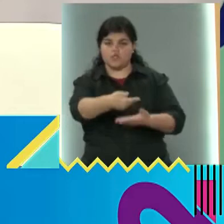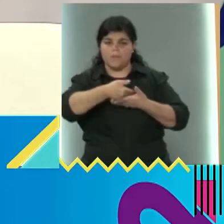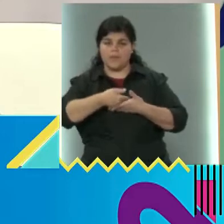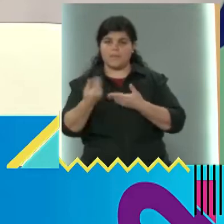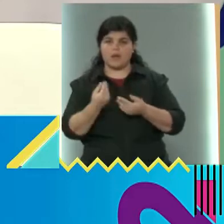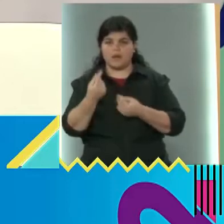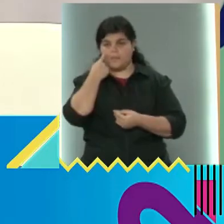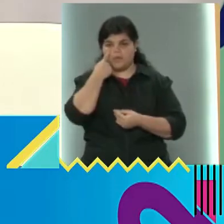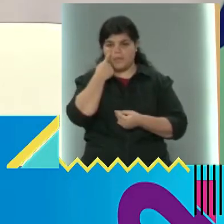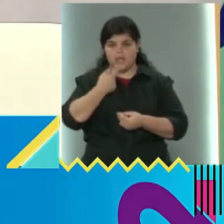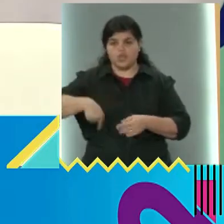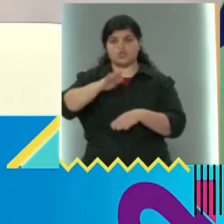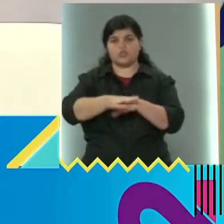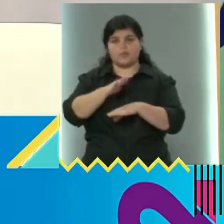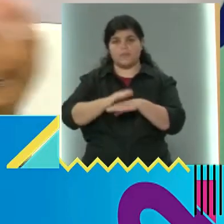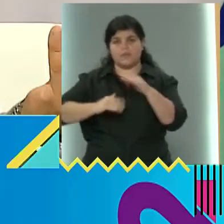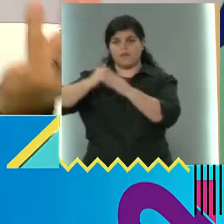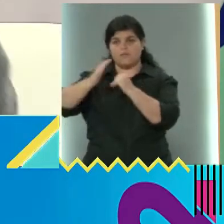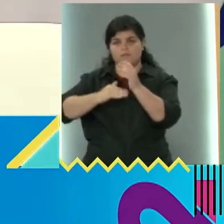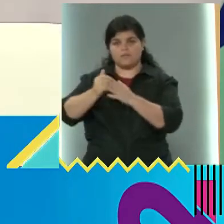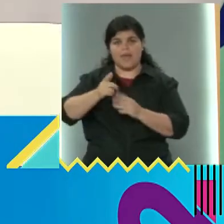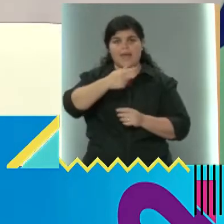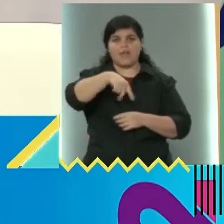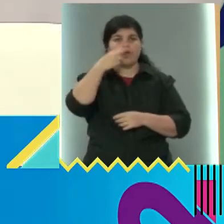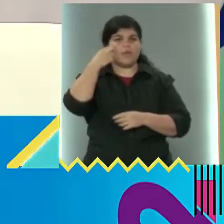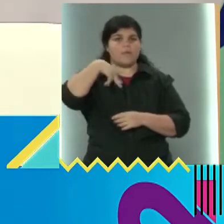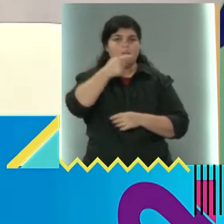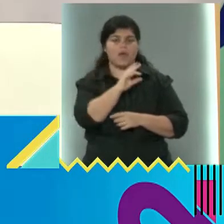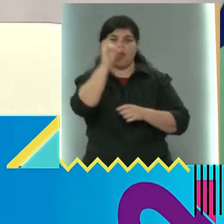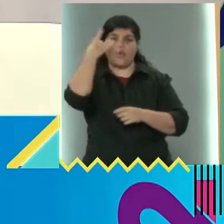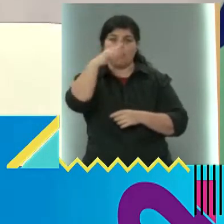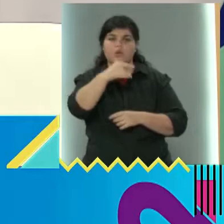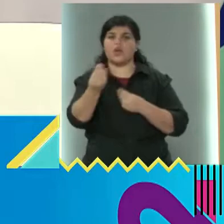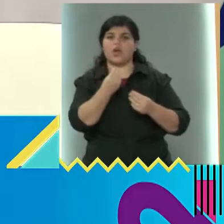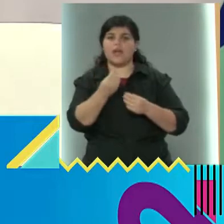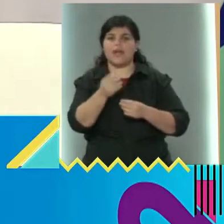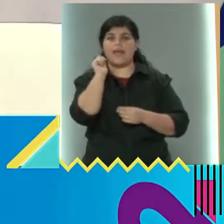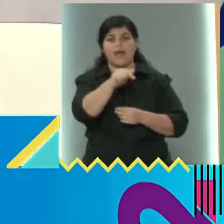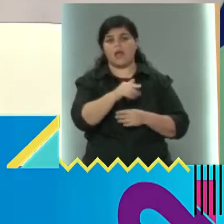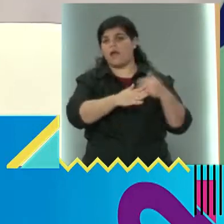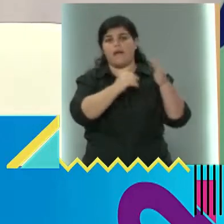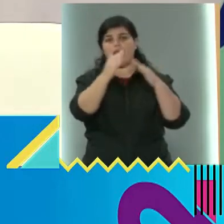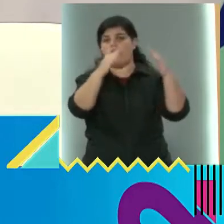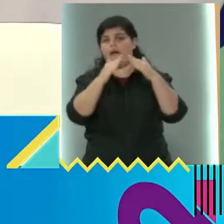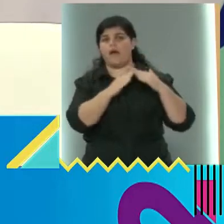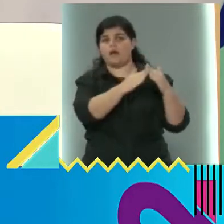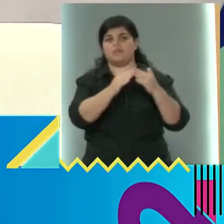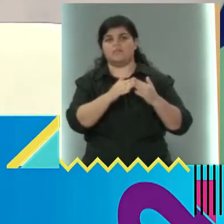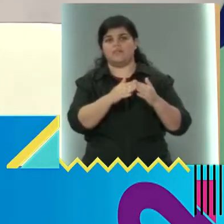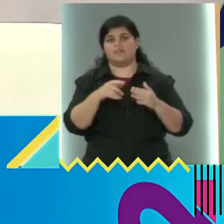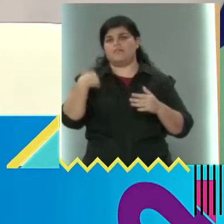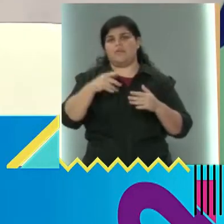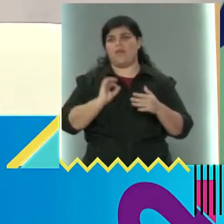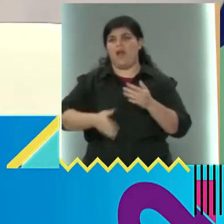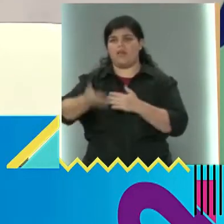municipios urbanicemos y tengamos infraestructura y que ellos se van a dedicar solamente a hacer vivienda y que es el espíritu del IPB, lo que tendrías que haber hecho todos estos